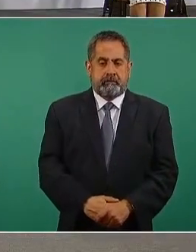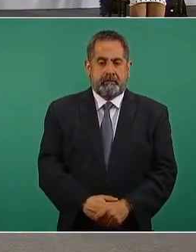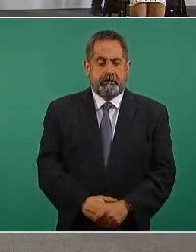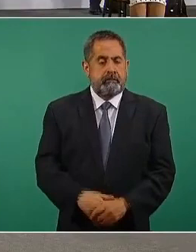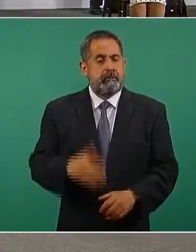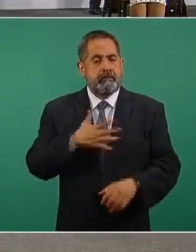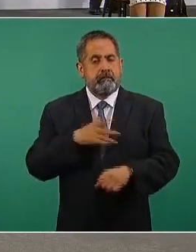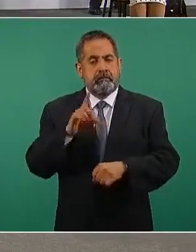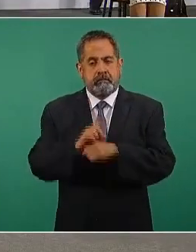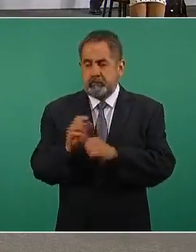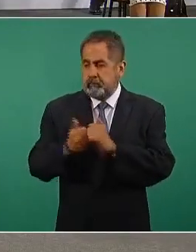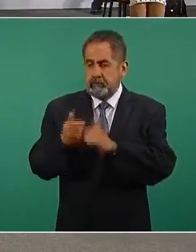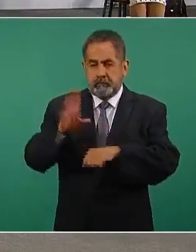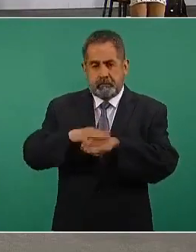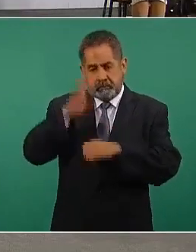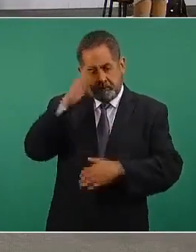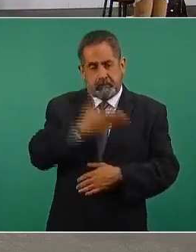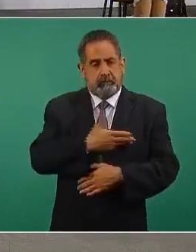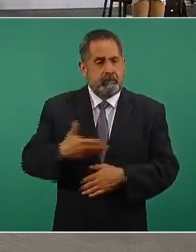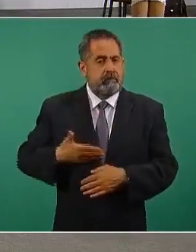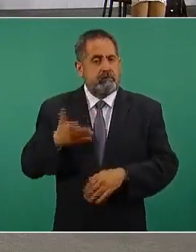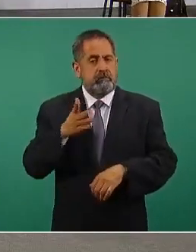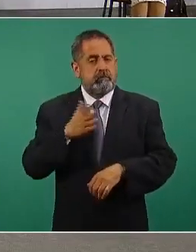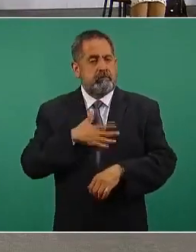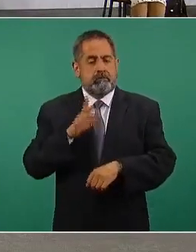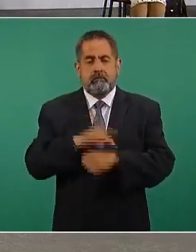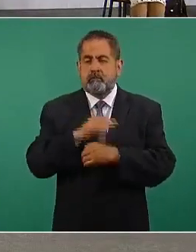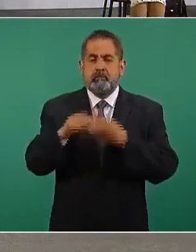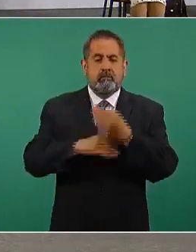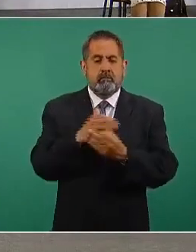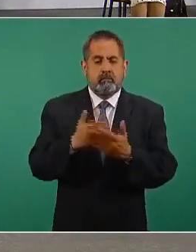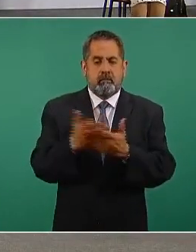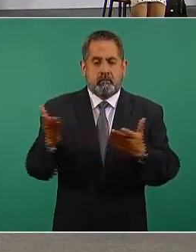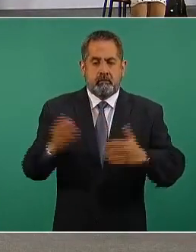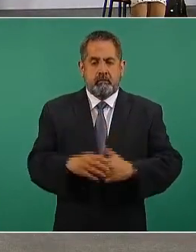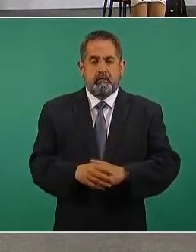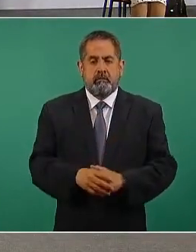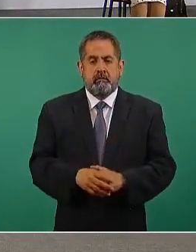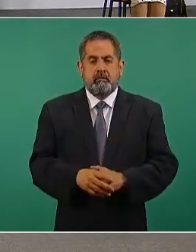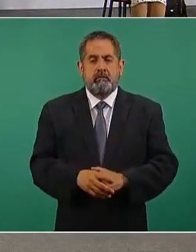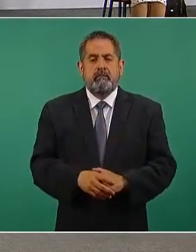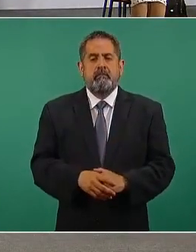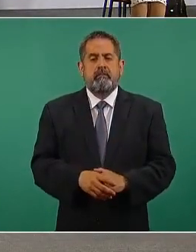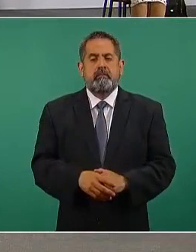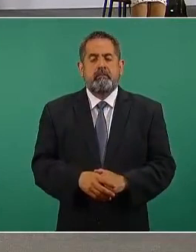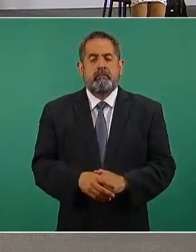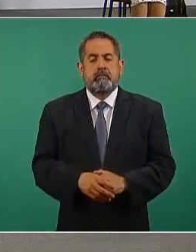Muy buenos días, con su permiso, señor presidente. Buenos días a todas y a todos.